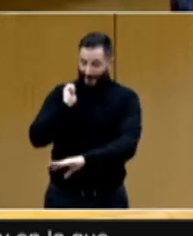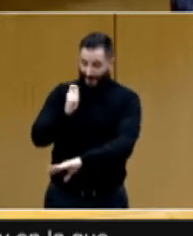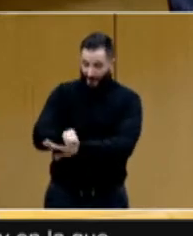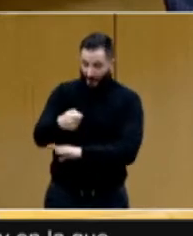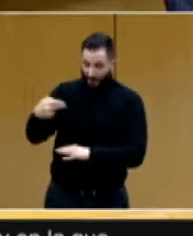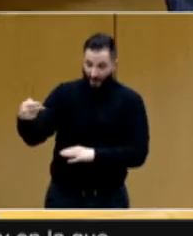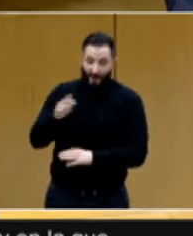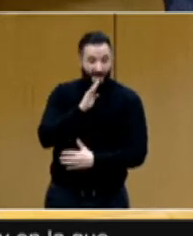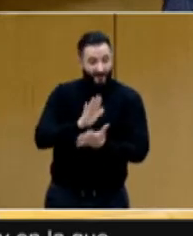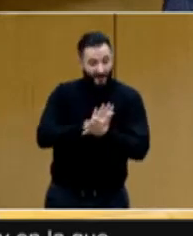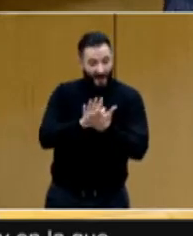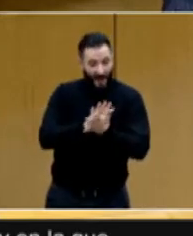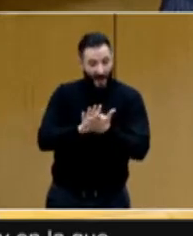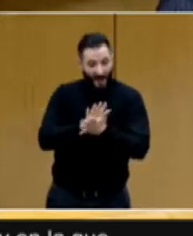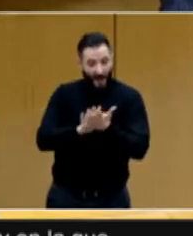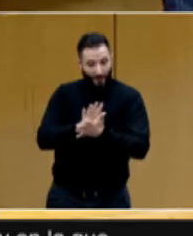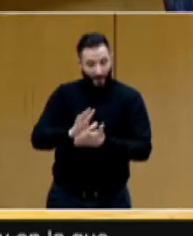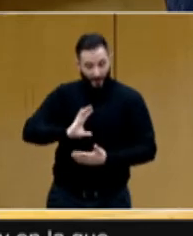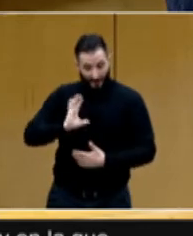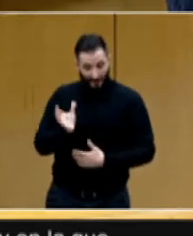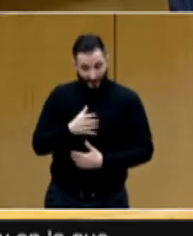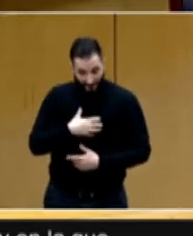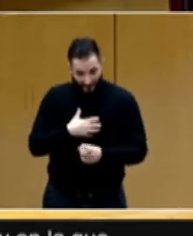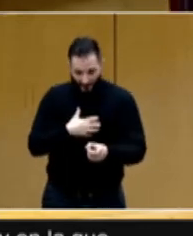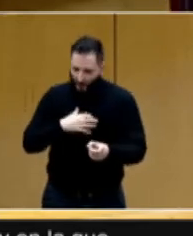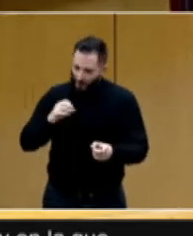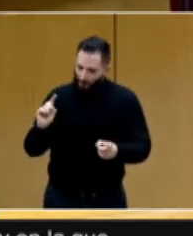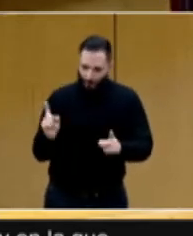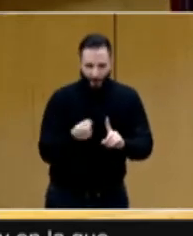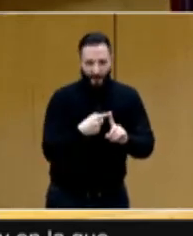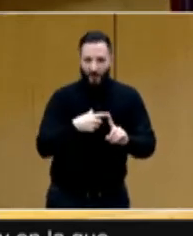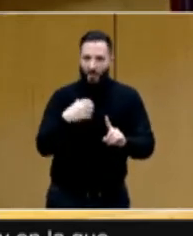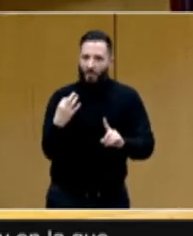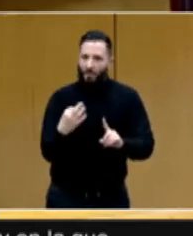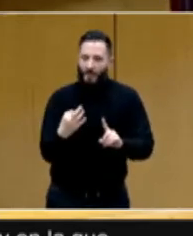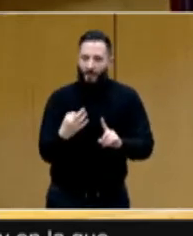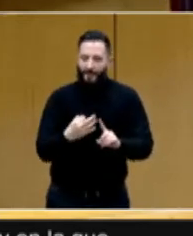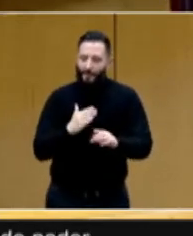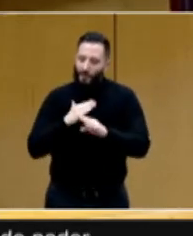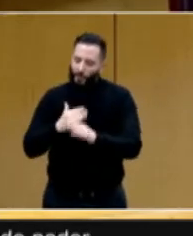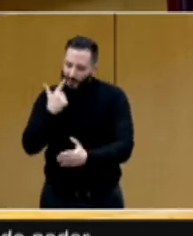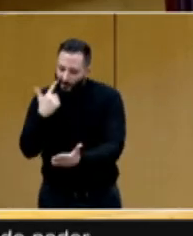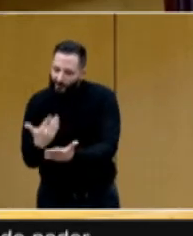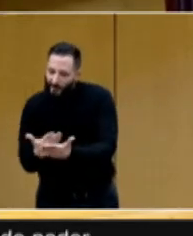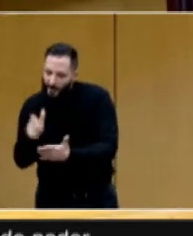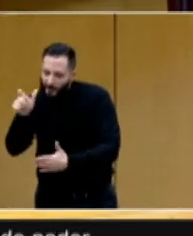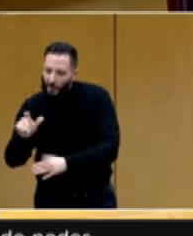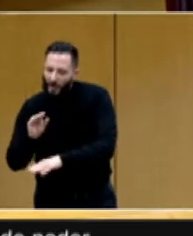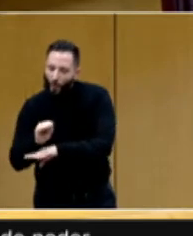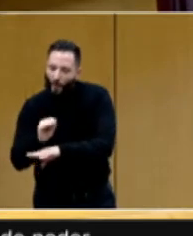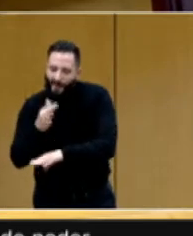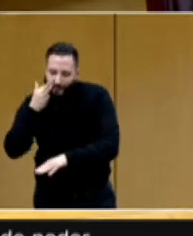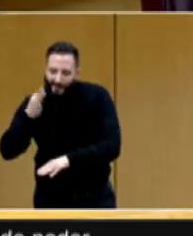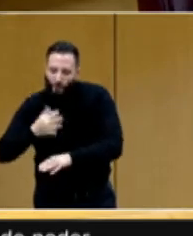desjudicialización o subsidiariedad tienen que agotar primero la posibilidad de que sea suficiente una guarda de hecho van a dejar dicho en una resolución judicial también